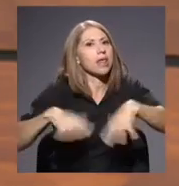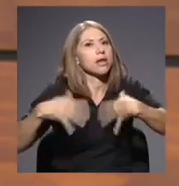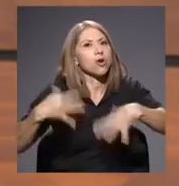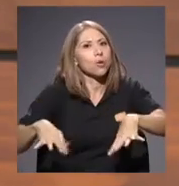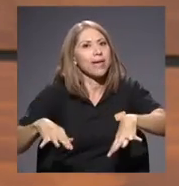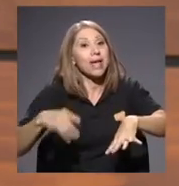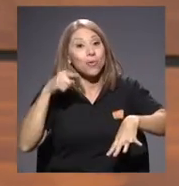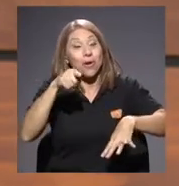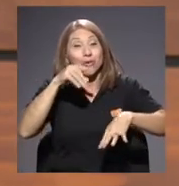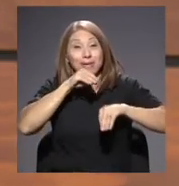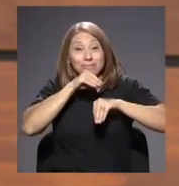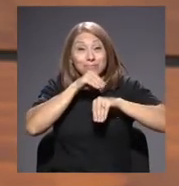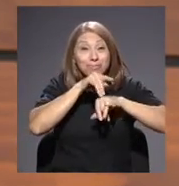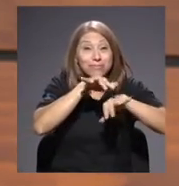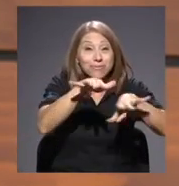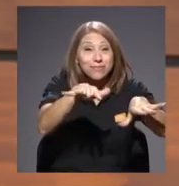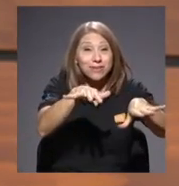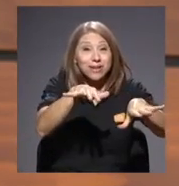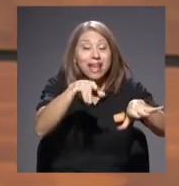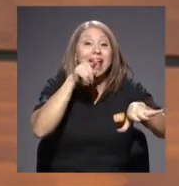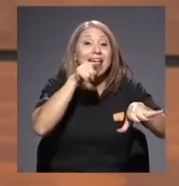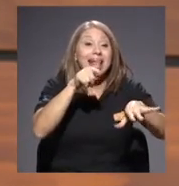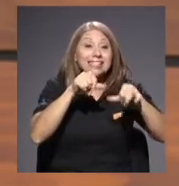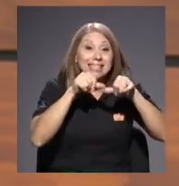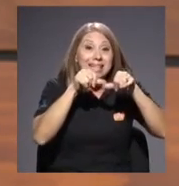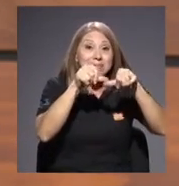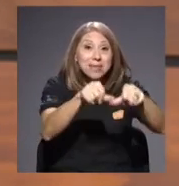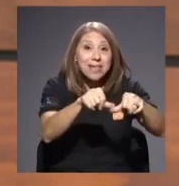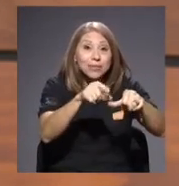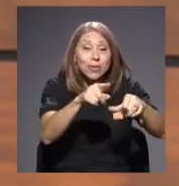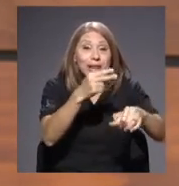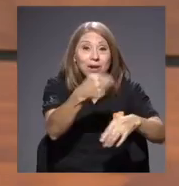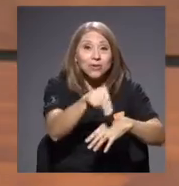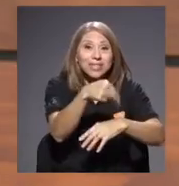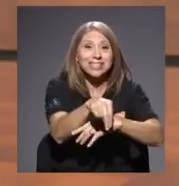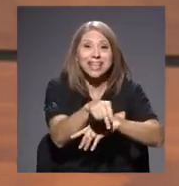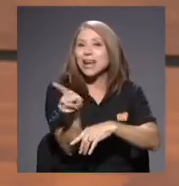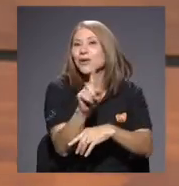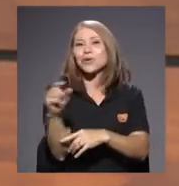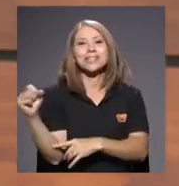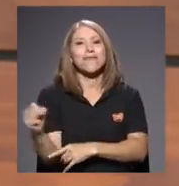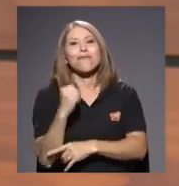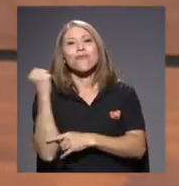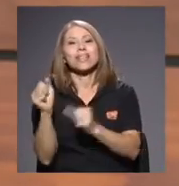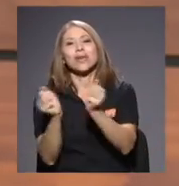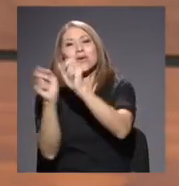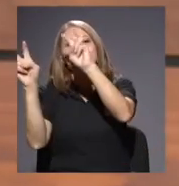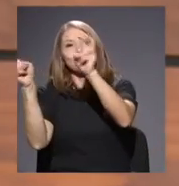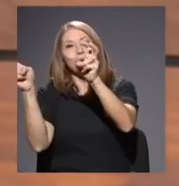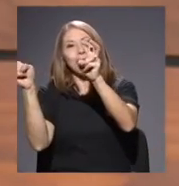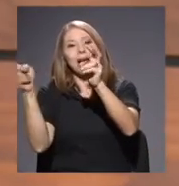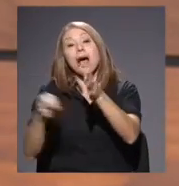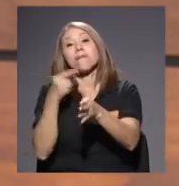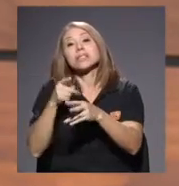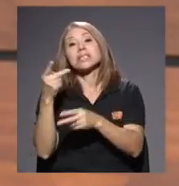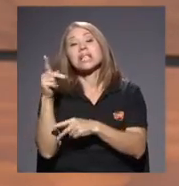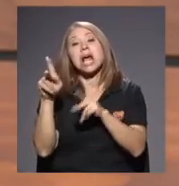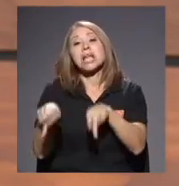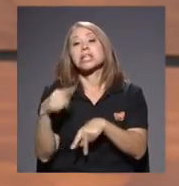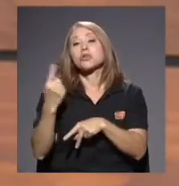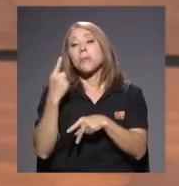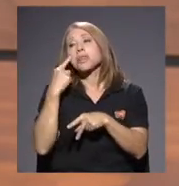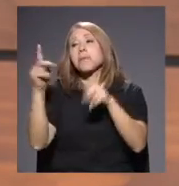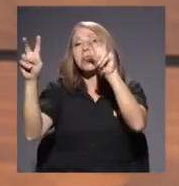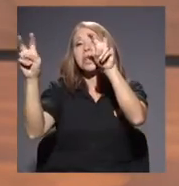esa noticia no necesariamente es tan fuerte como el titular, y muchas veces las personas se quedan únicamente en el titular y la bajada a lo sumo, y